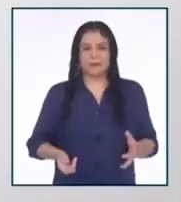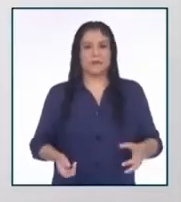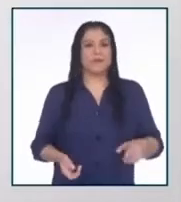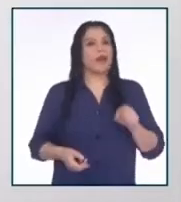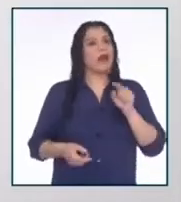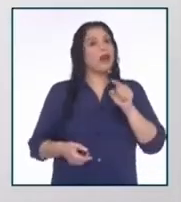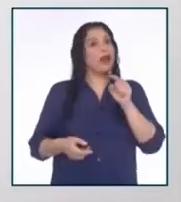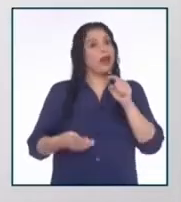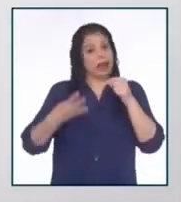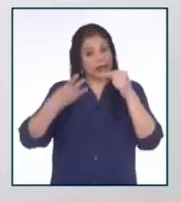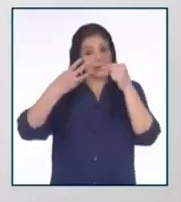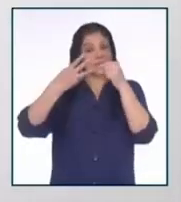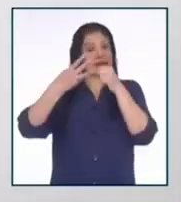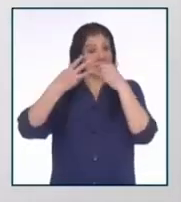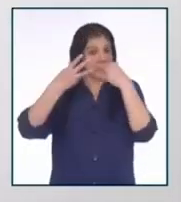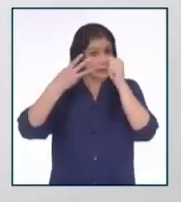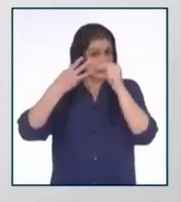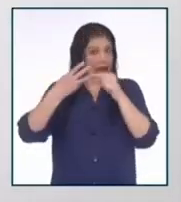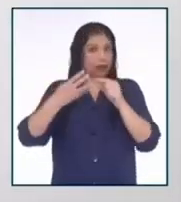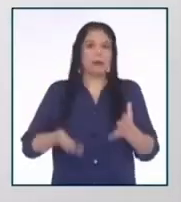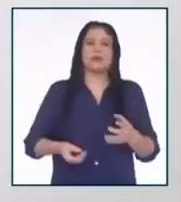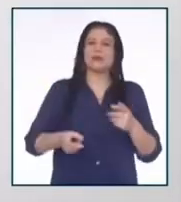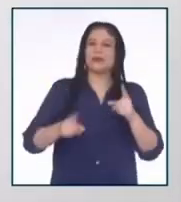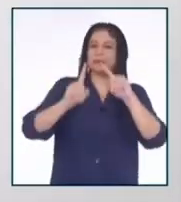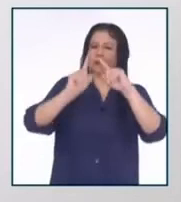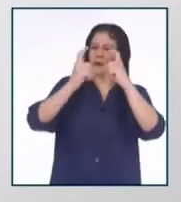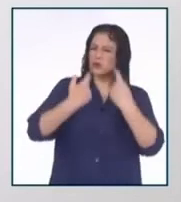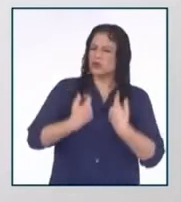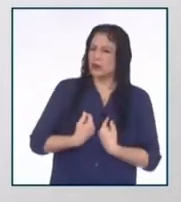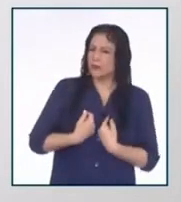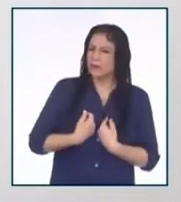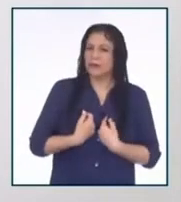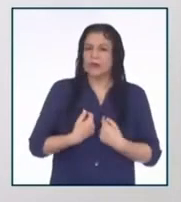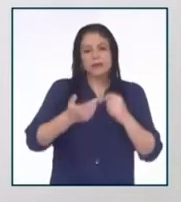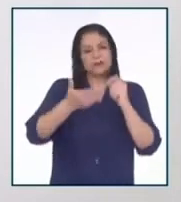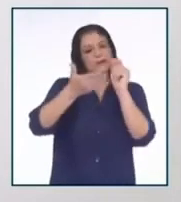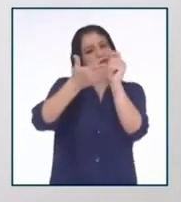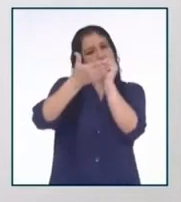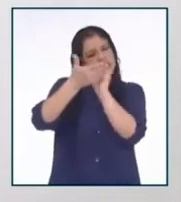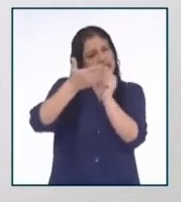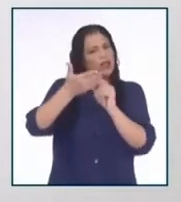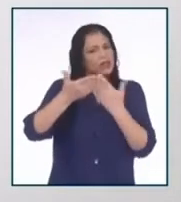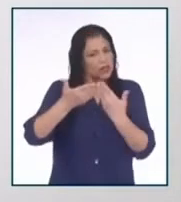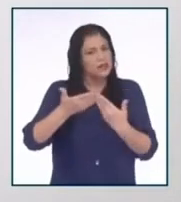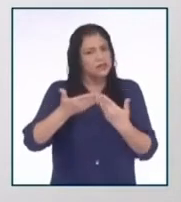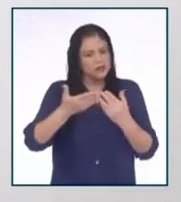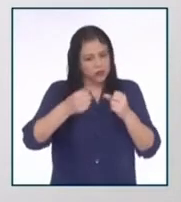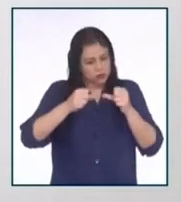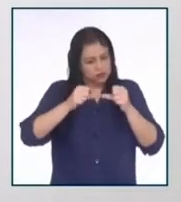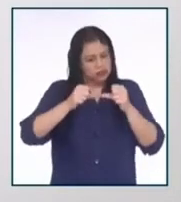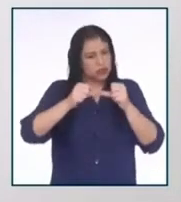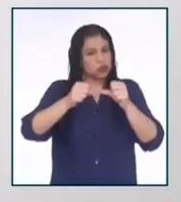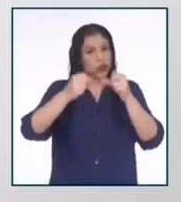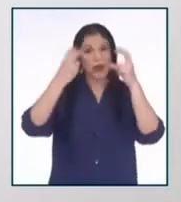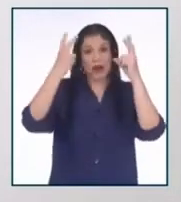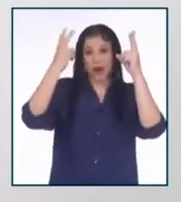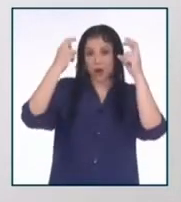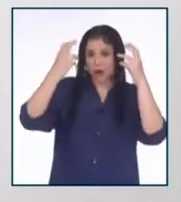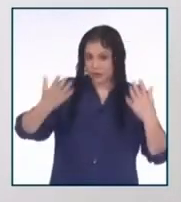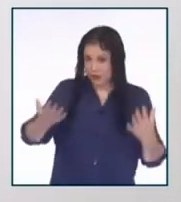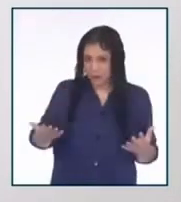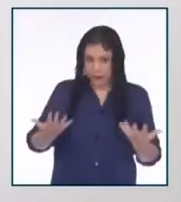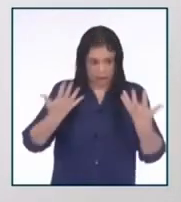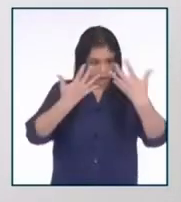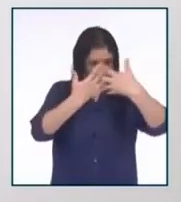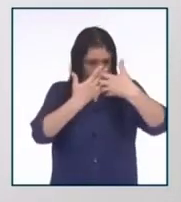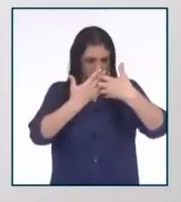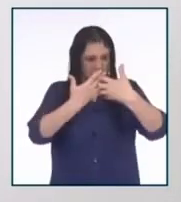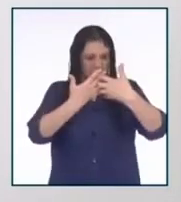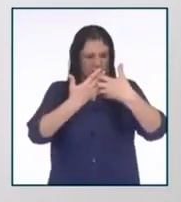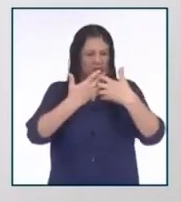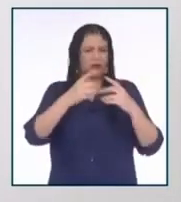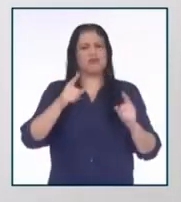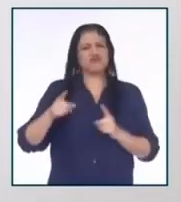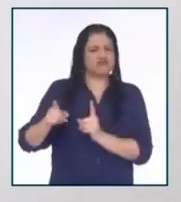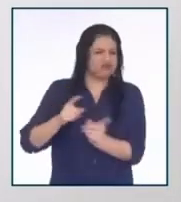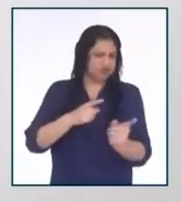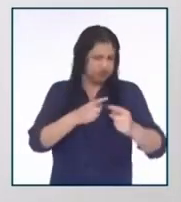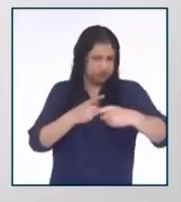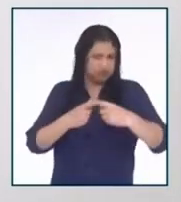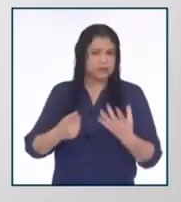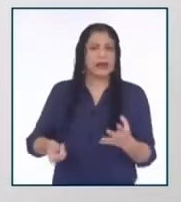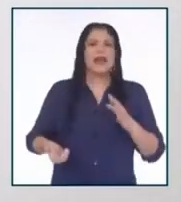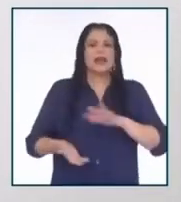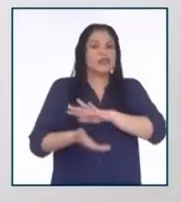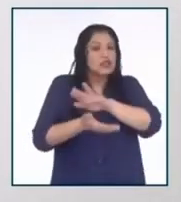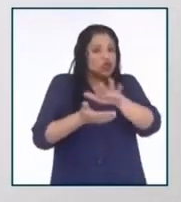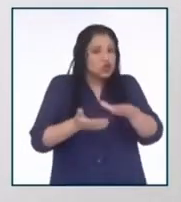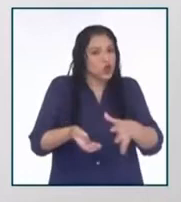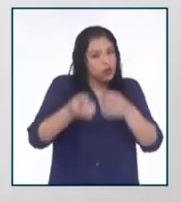En este criterio nos vamos a preguntar si el texto se mantiene en el tema, si es que no se va por las ramas y si nos